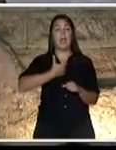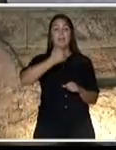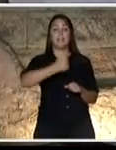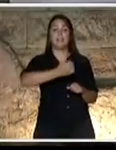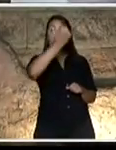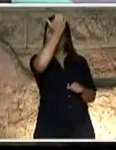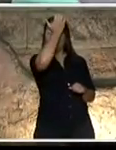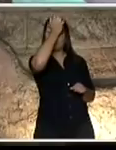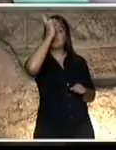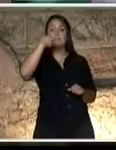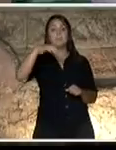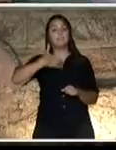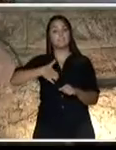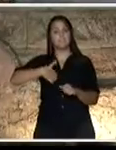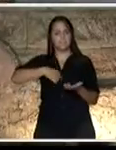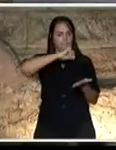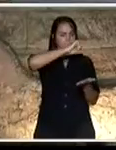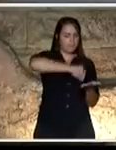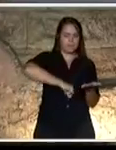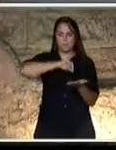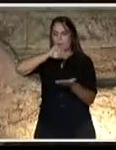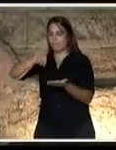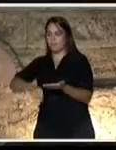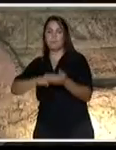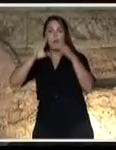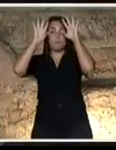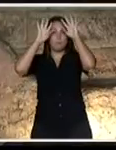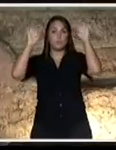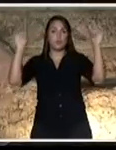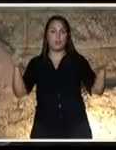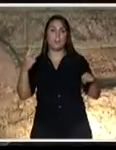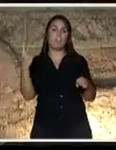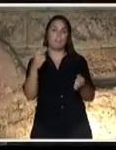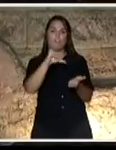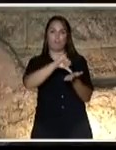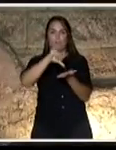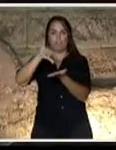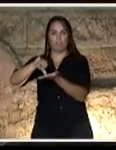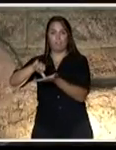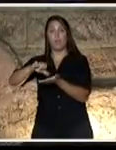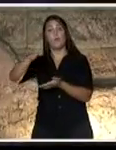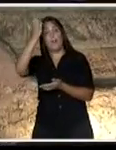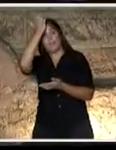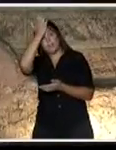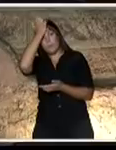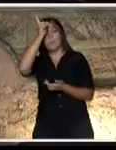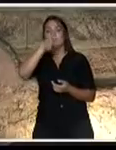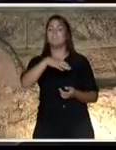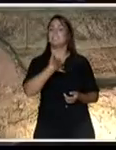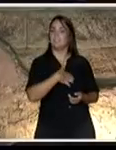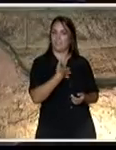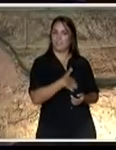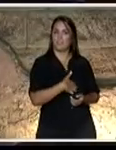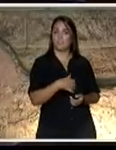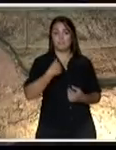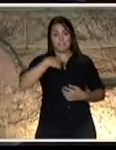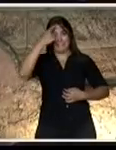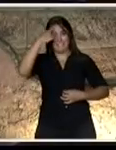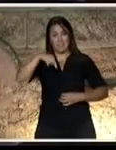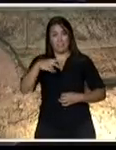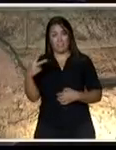Guadalupe y de Sevilla firmaban el protocolo de esas dos ciudades, Guadalupe y Sevilla. ¿Sabéis lo que esas